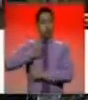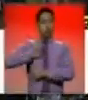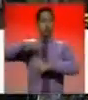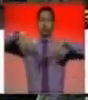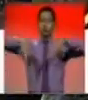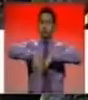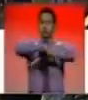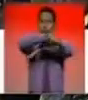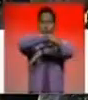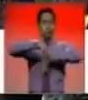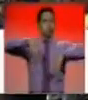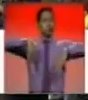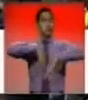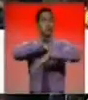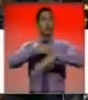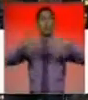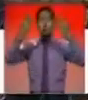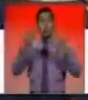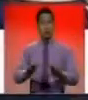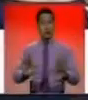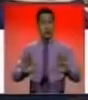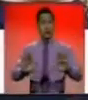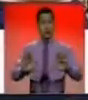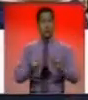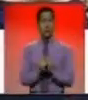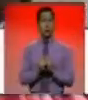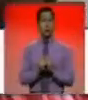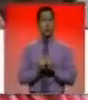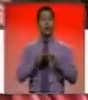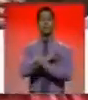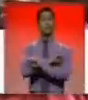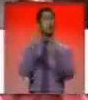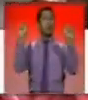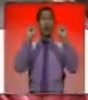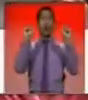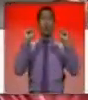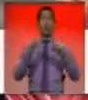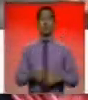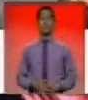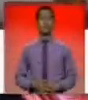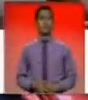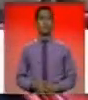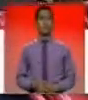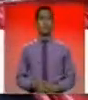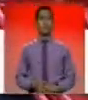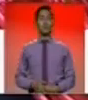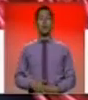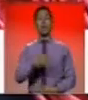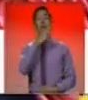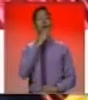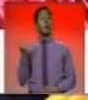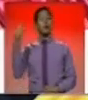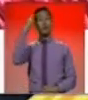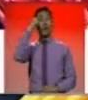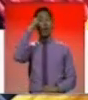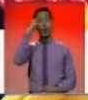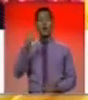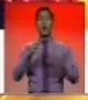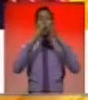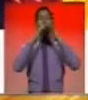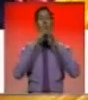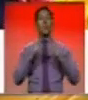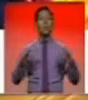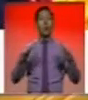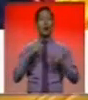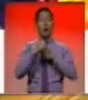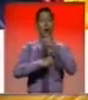Próceres de la Independencia en el centro de la plaza, hubo una sorpresa. El cumpleaños feliz para el presidente Rafael Correa por sus